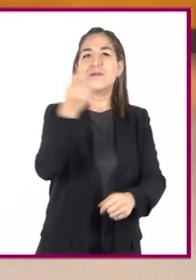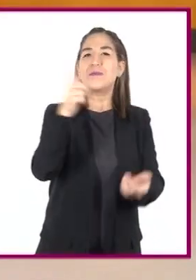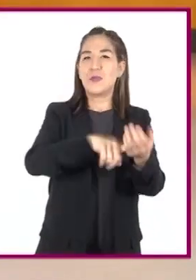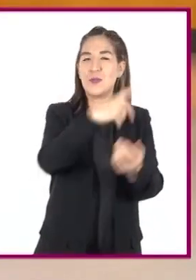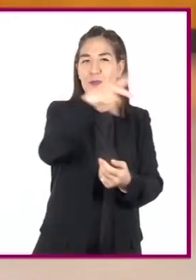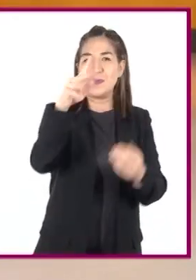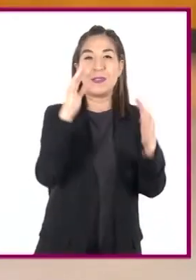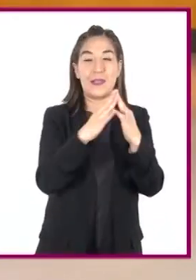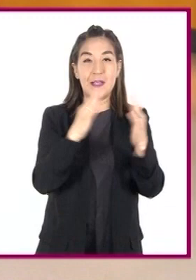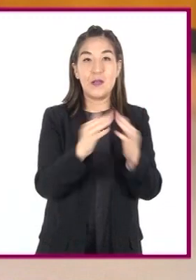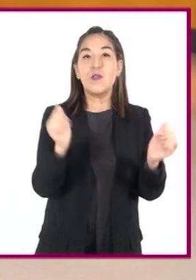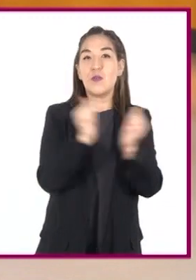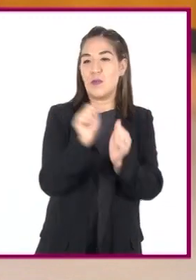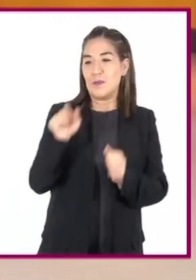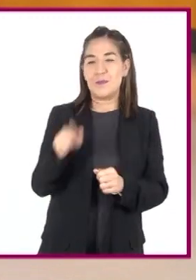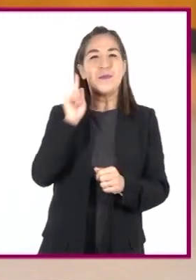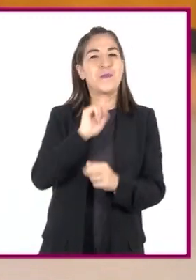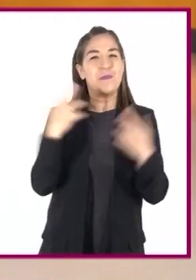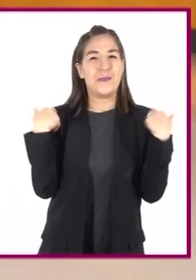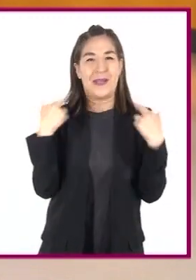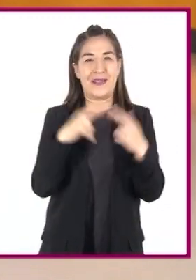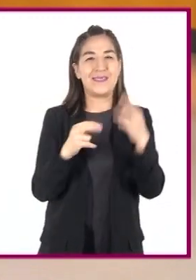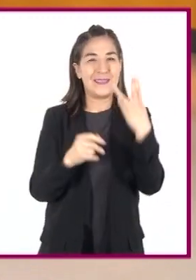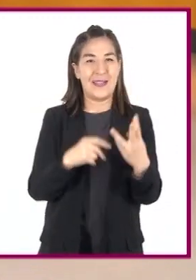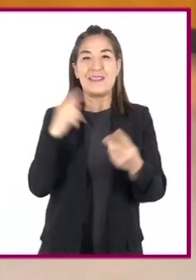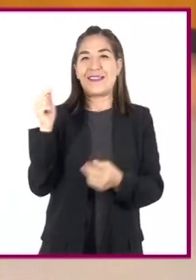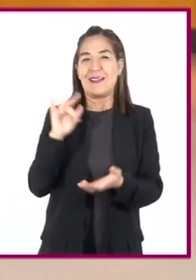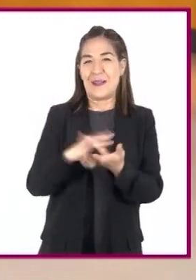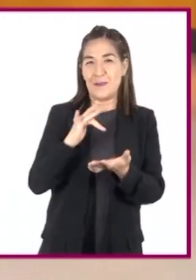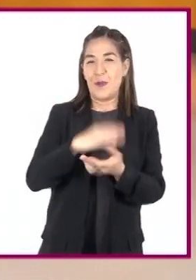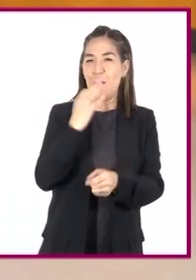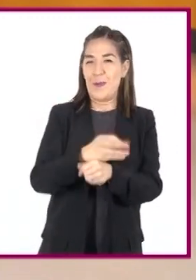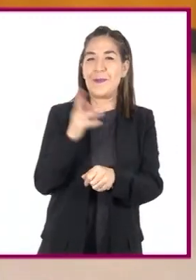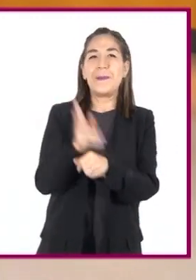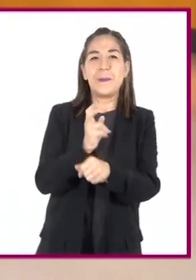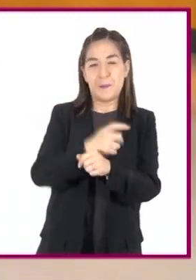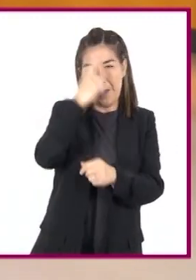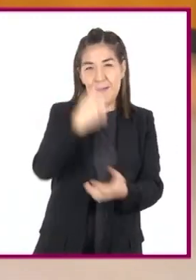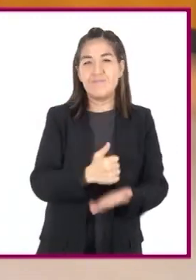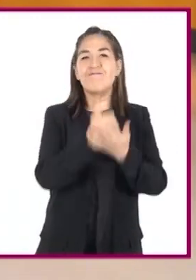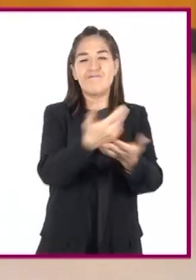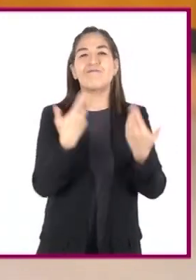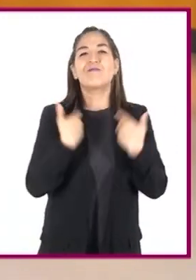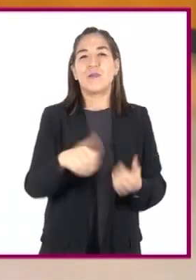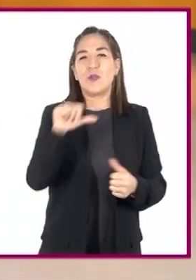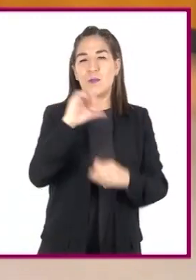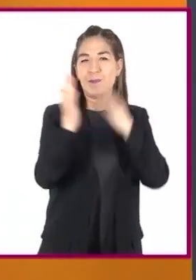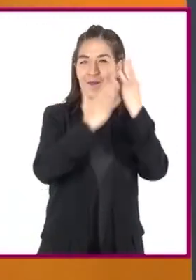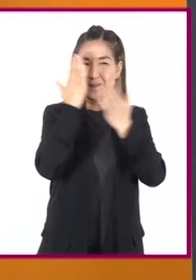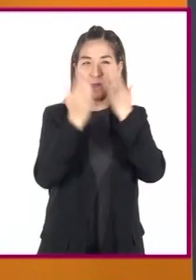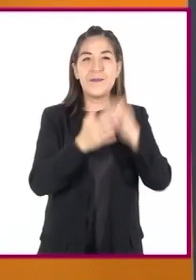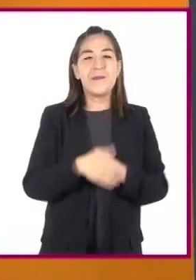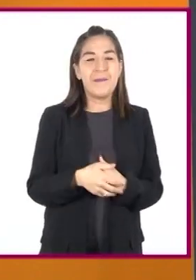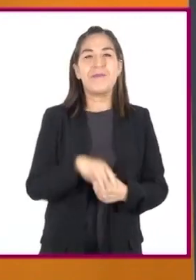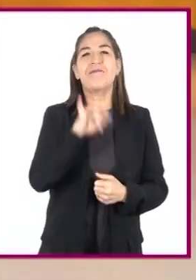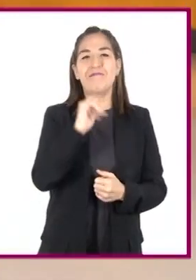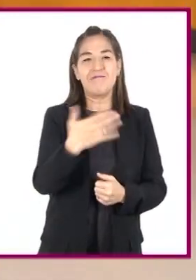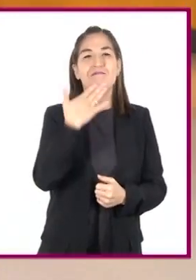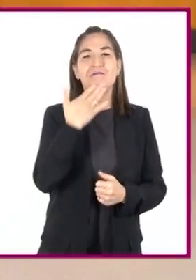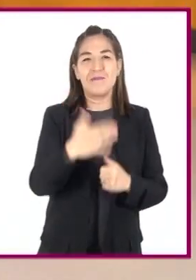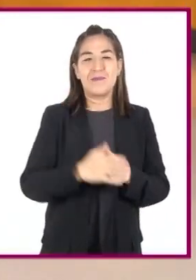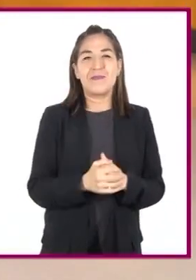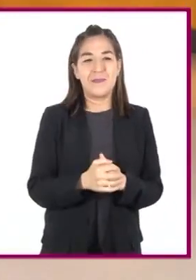de las maestras invitadas podrán comprender el propósito de estudio de este día. Eso me parece